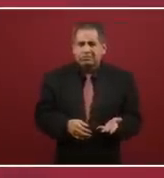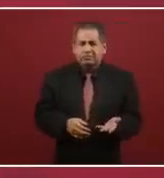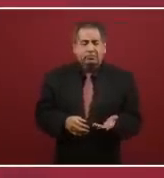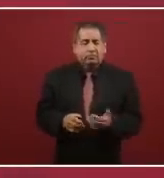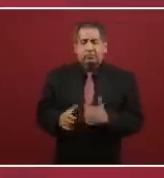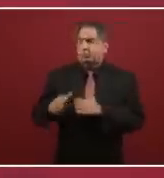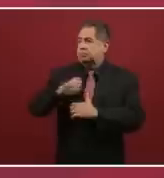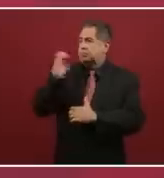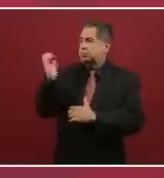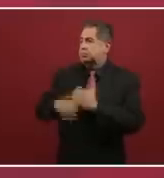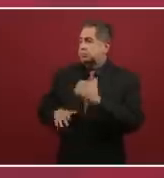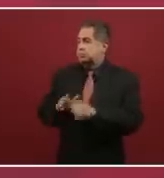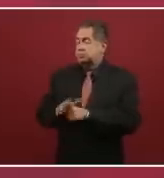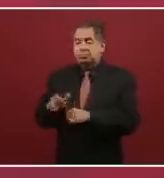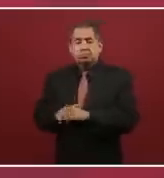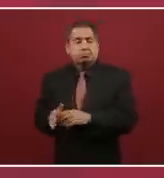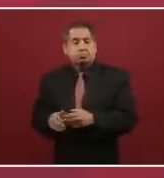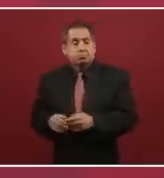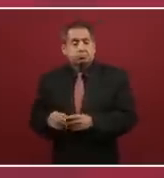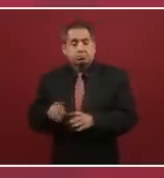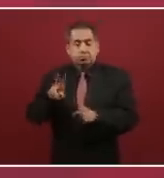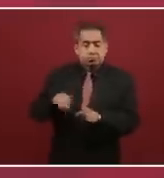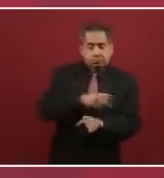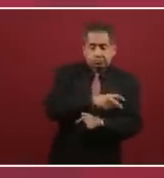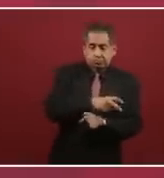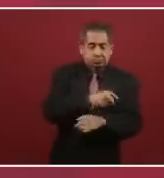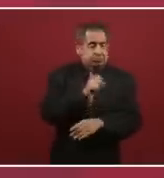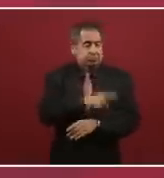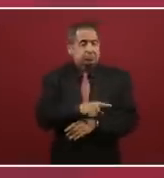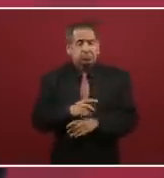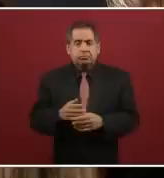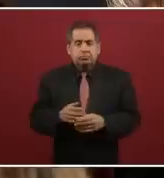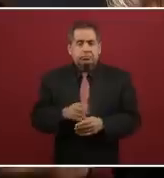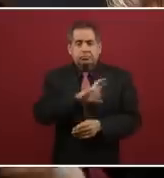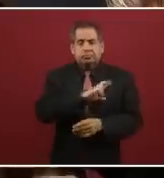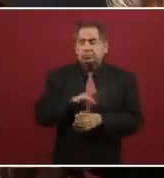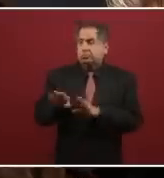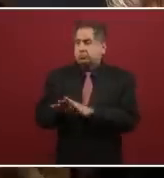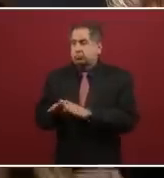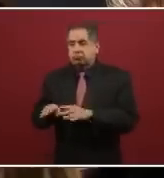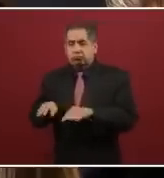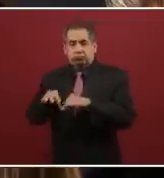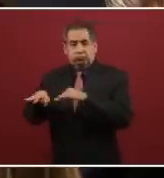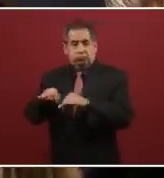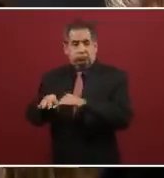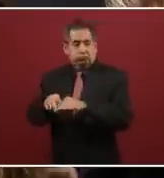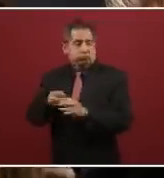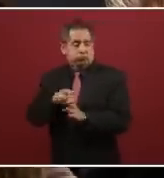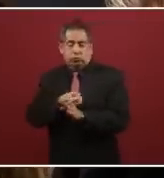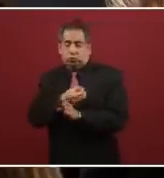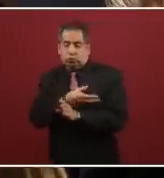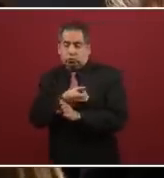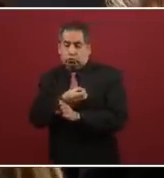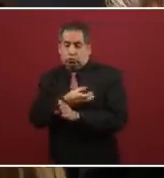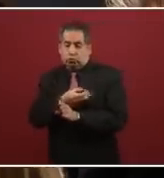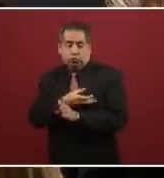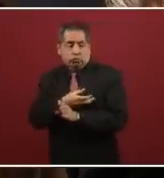Salían de aquí y a trabajar a las empresas privadas. Imagínense con toda la